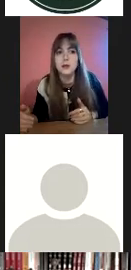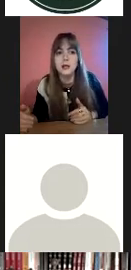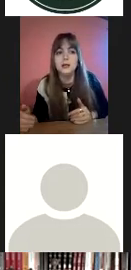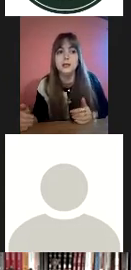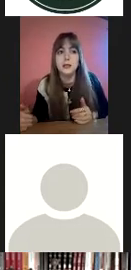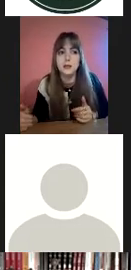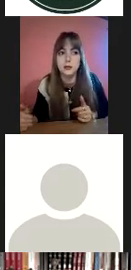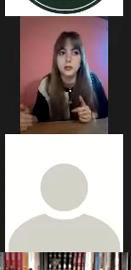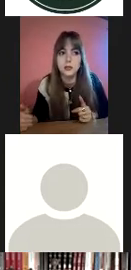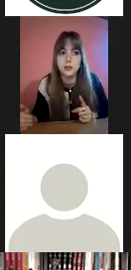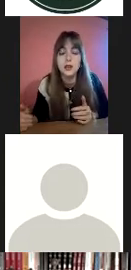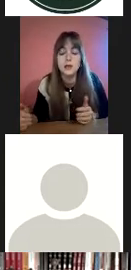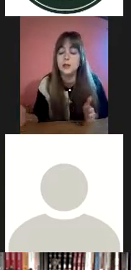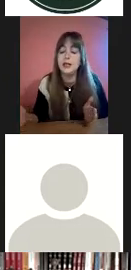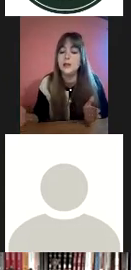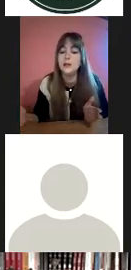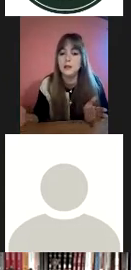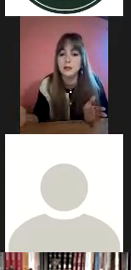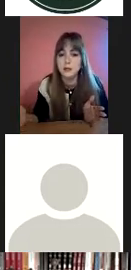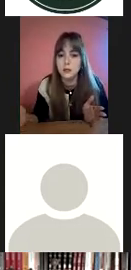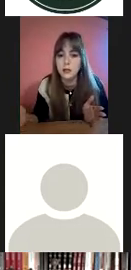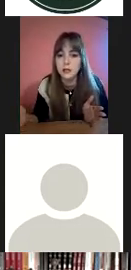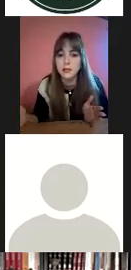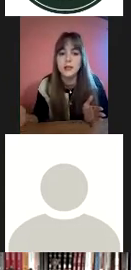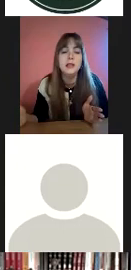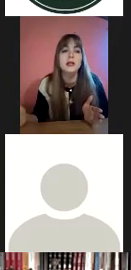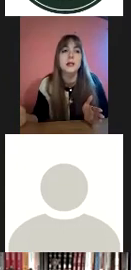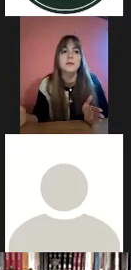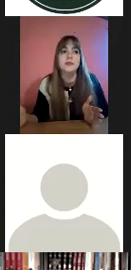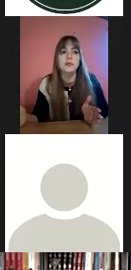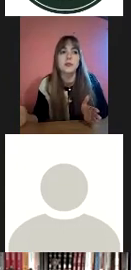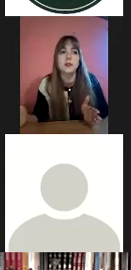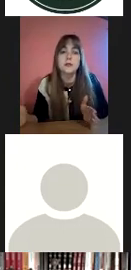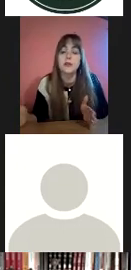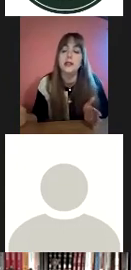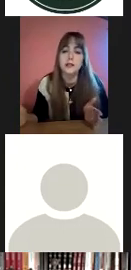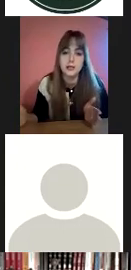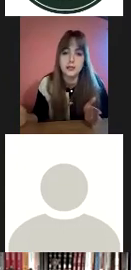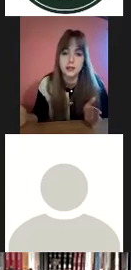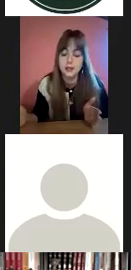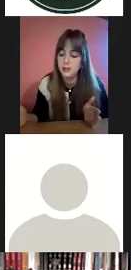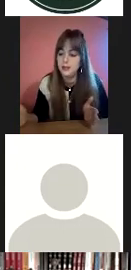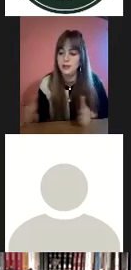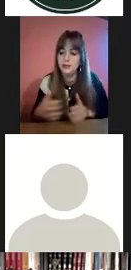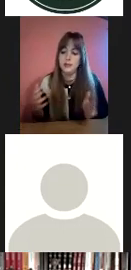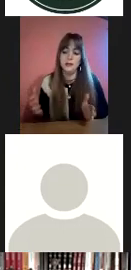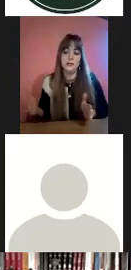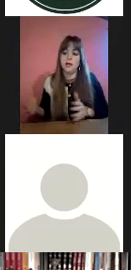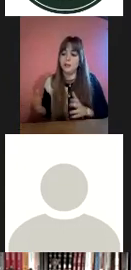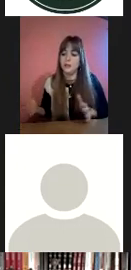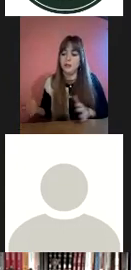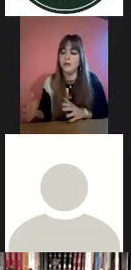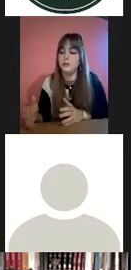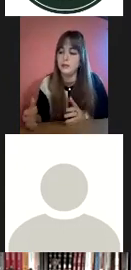vía pública se siguen reproduciendo, porque claramente no está a nuestro alcance frenar esa cantidad